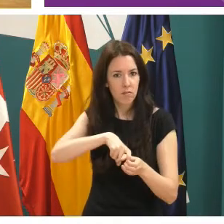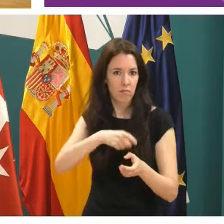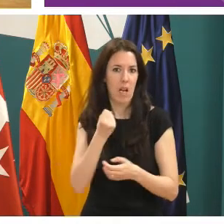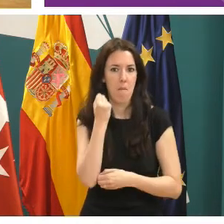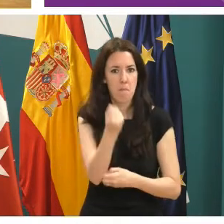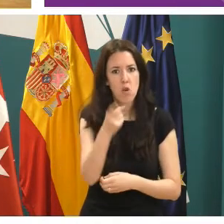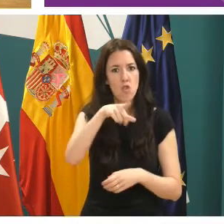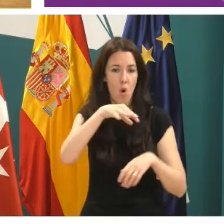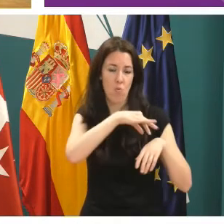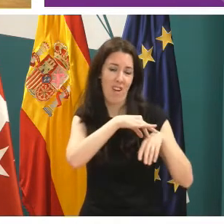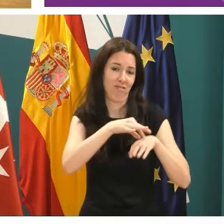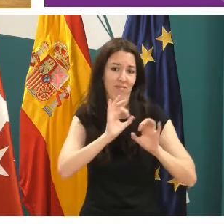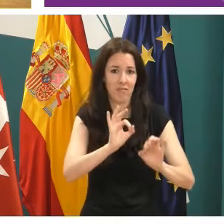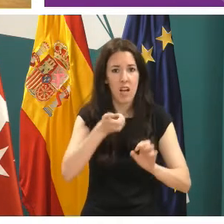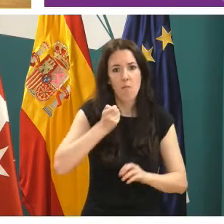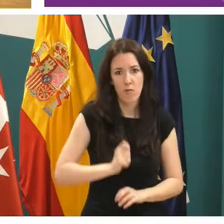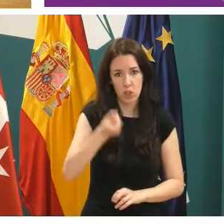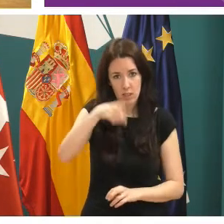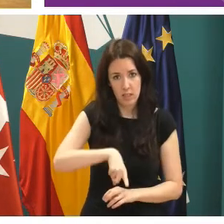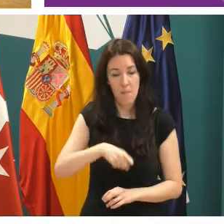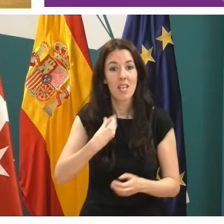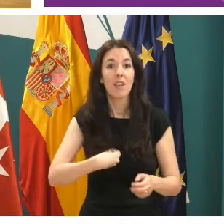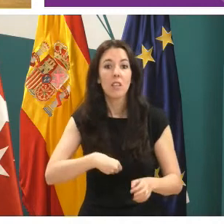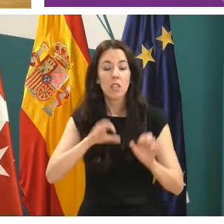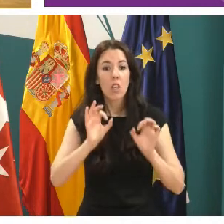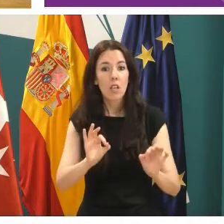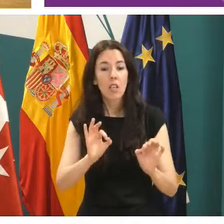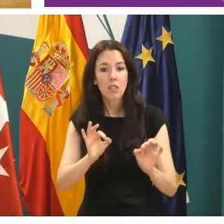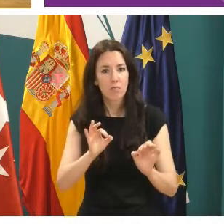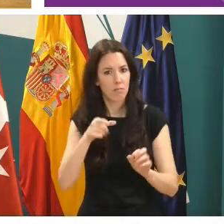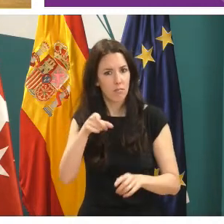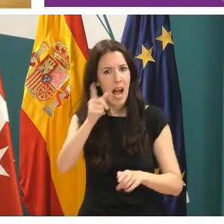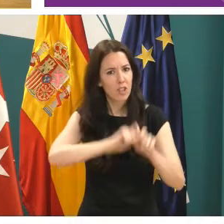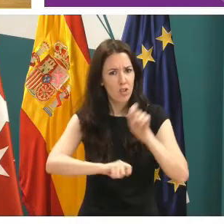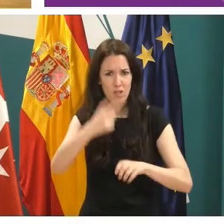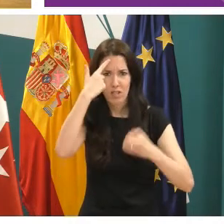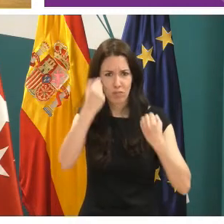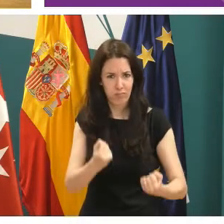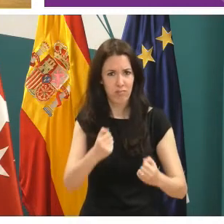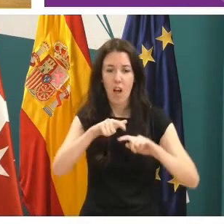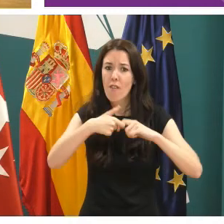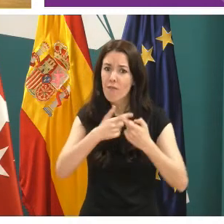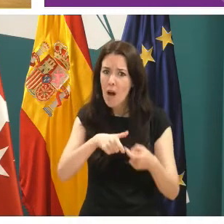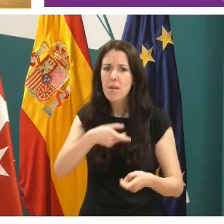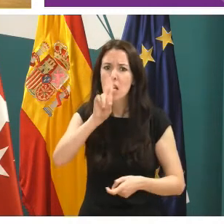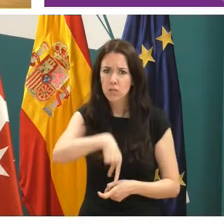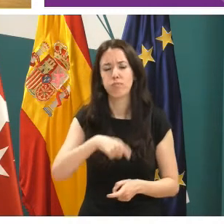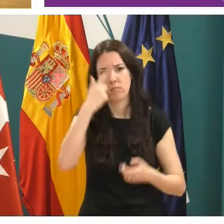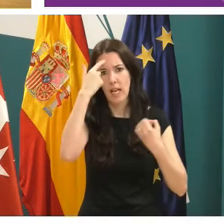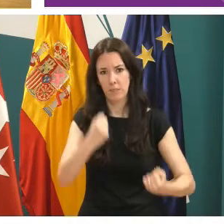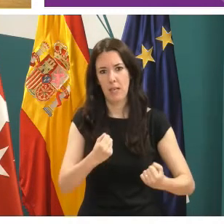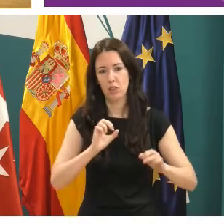guías profesionales, que realmente las asociaciones son los verdaderos expertos, las familias son verdaderos expertos